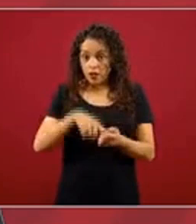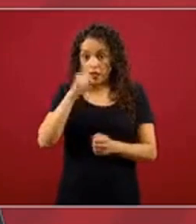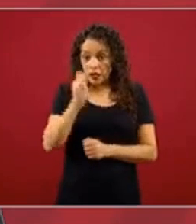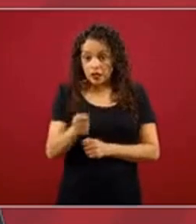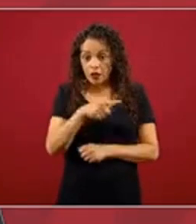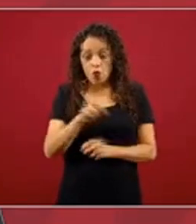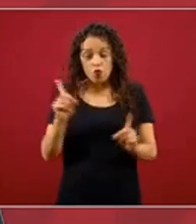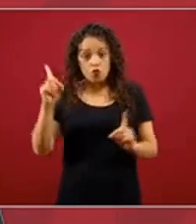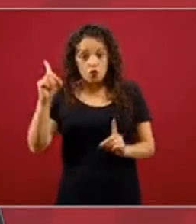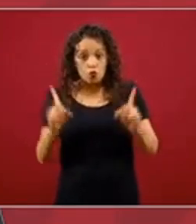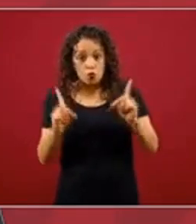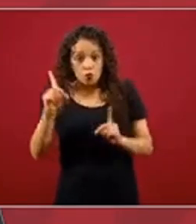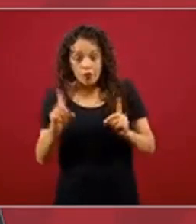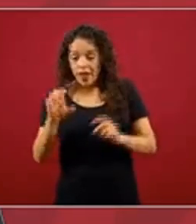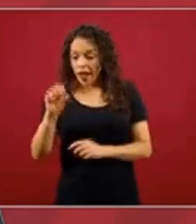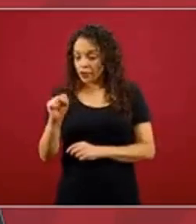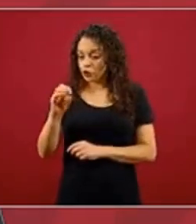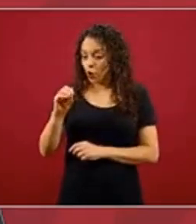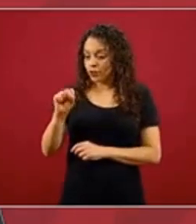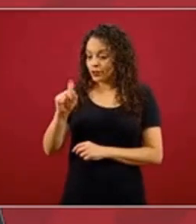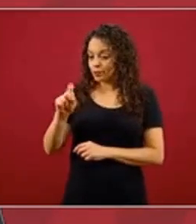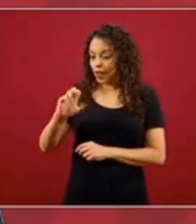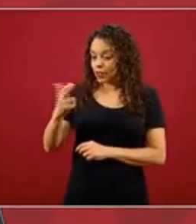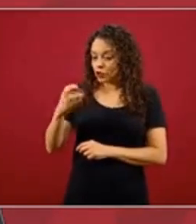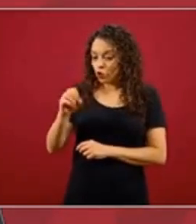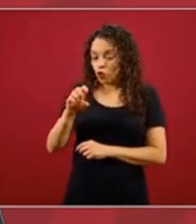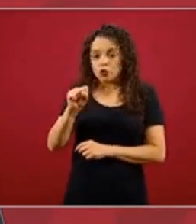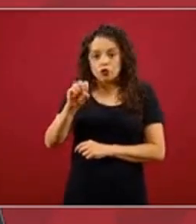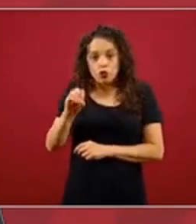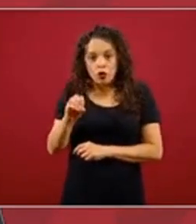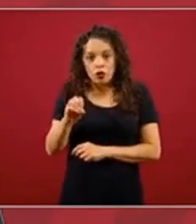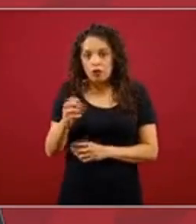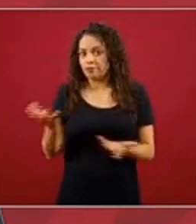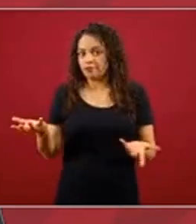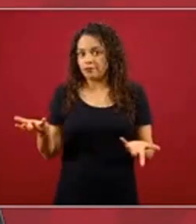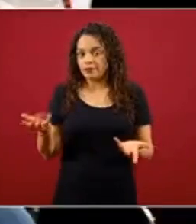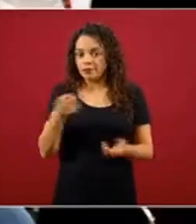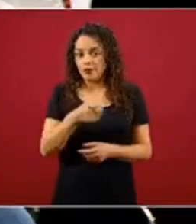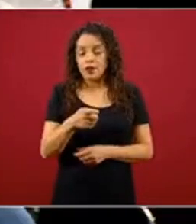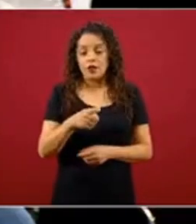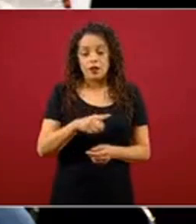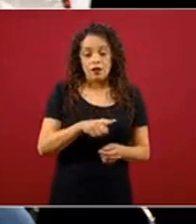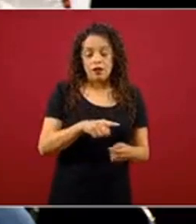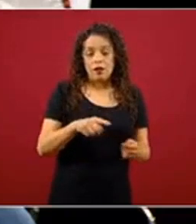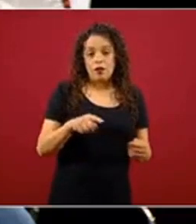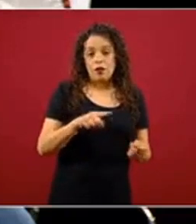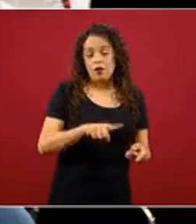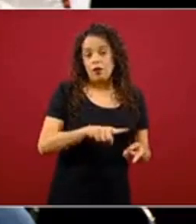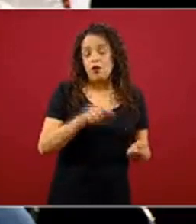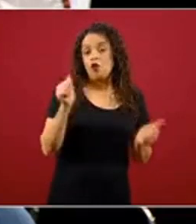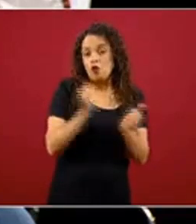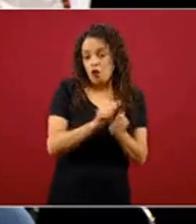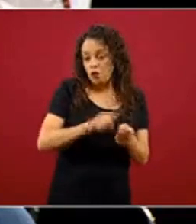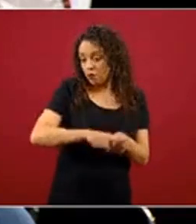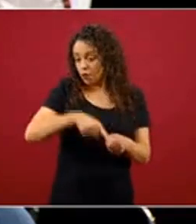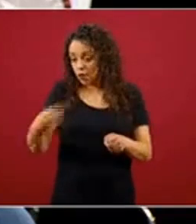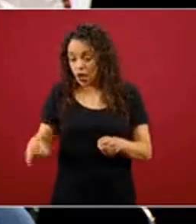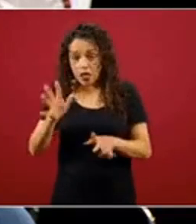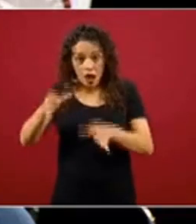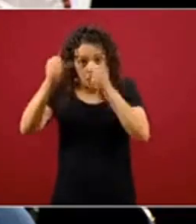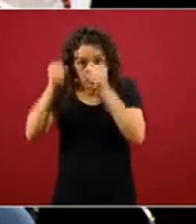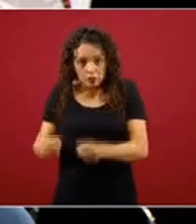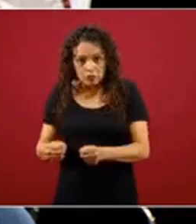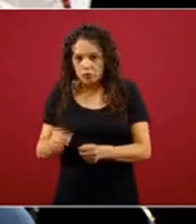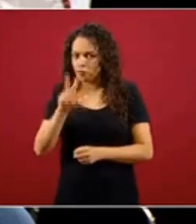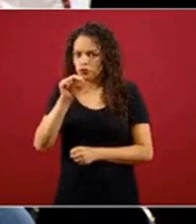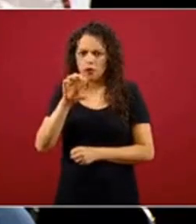permanecen como sospechosos comparados con los que ya están confirmados, o la razón, no son más del doble. De hecho, son,